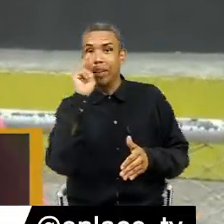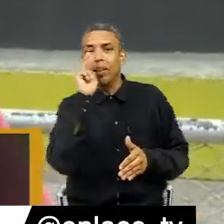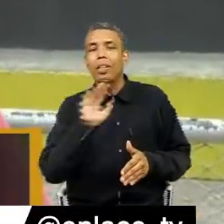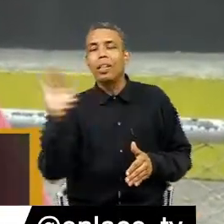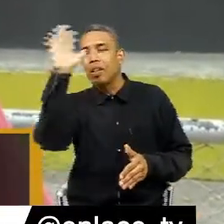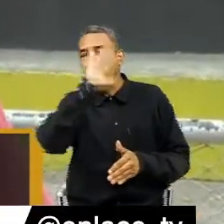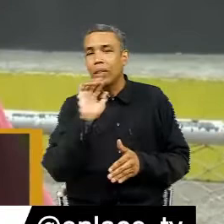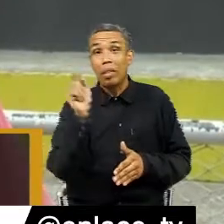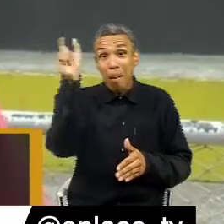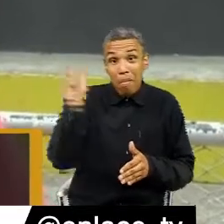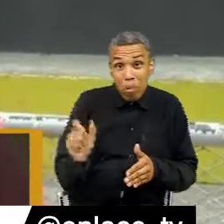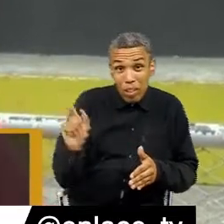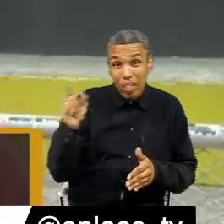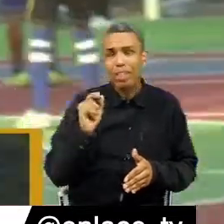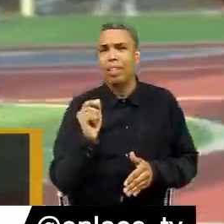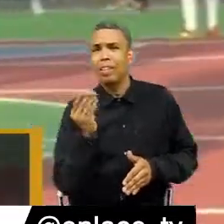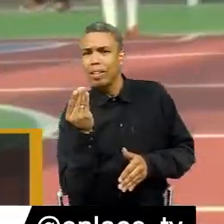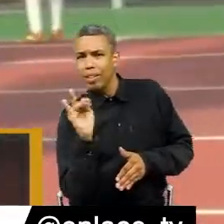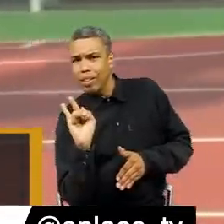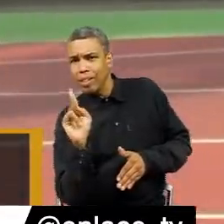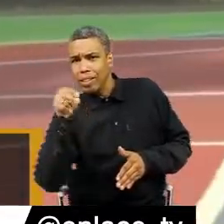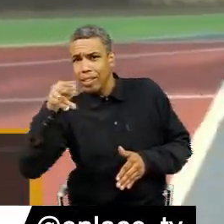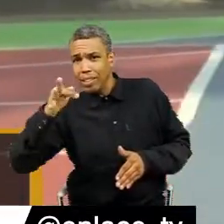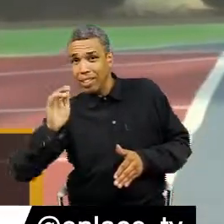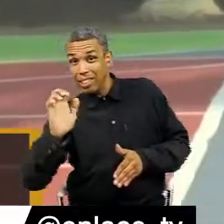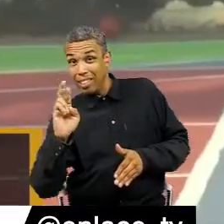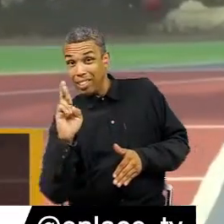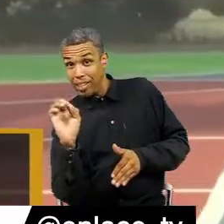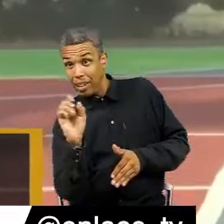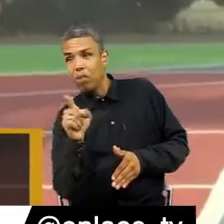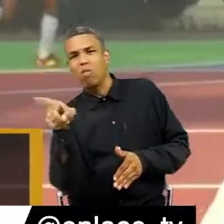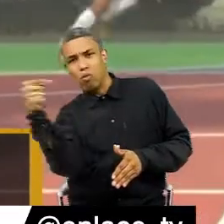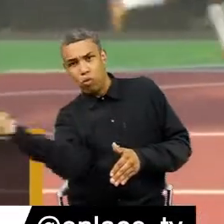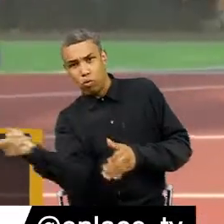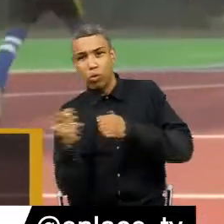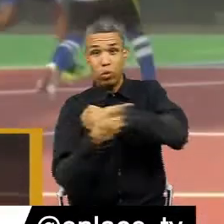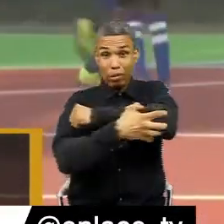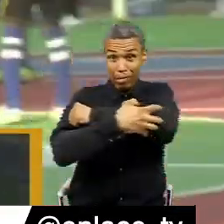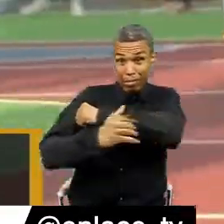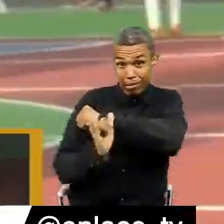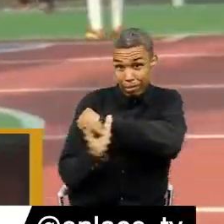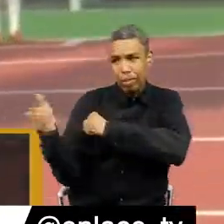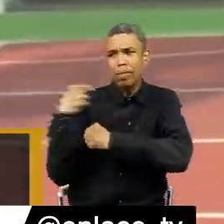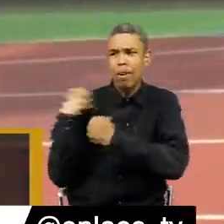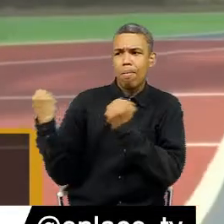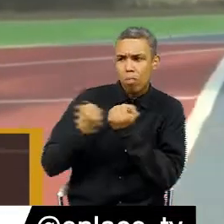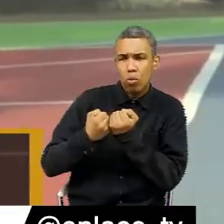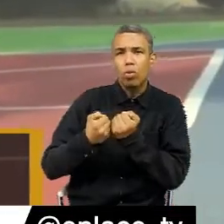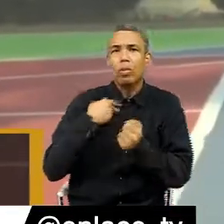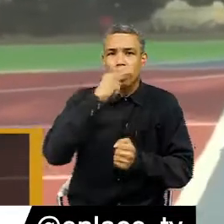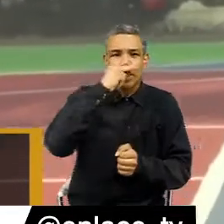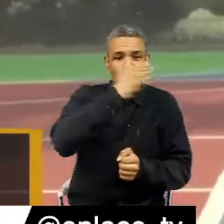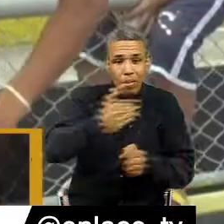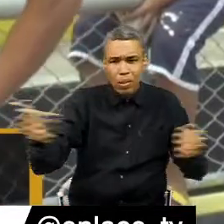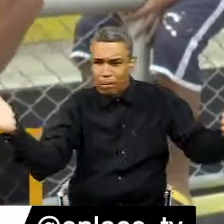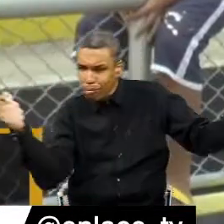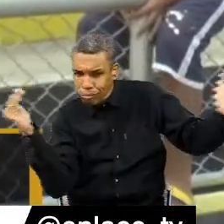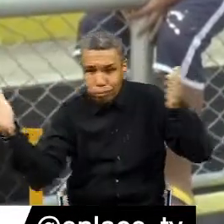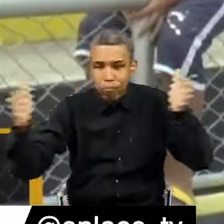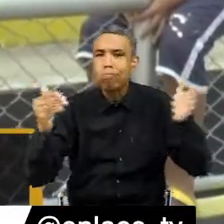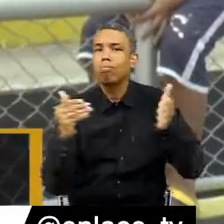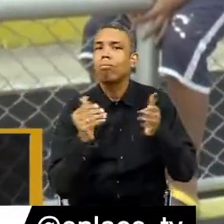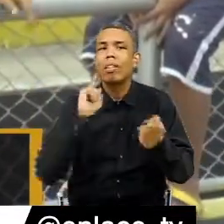a Inderva, al profesor Cristian Juliado, que nos ha apoyado en esta iniciativa, porque el objetivo es recuperar el espacio de los niños. Estuvo muy divertido, donde